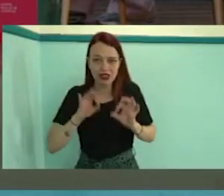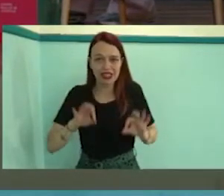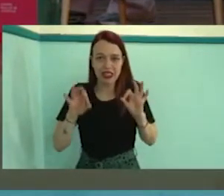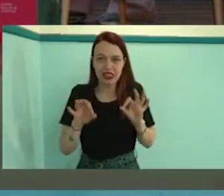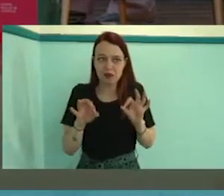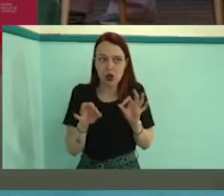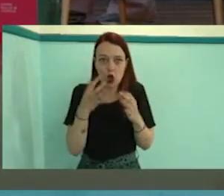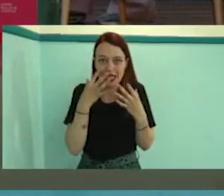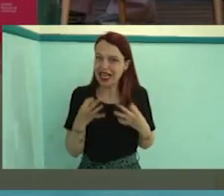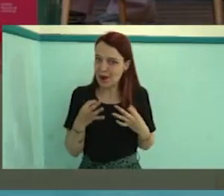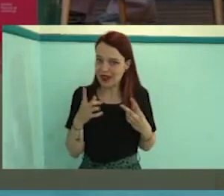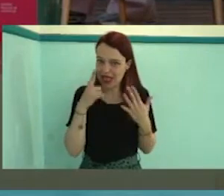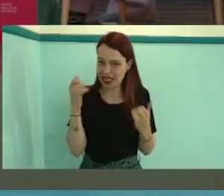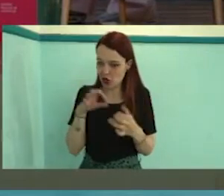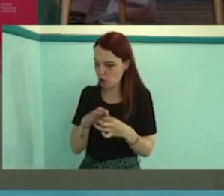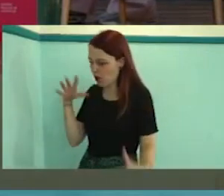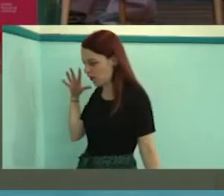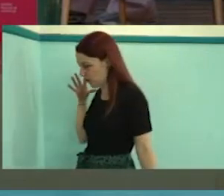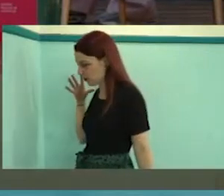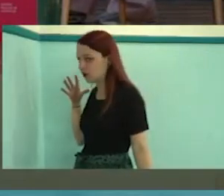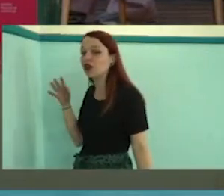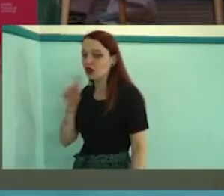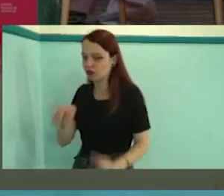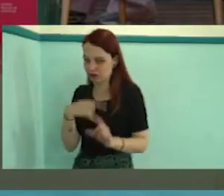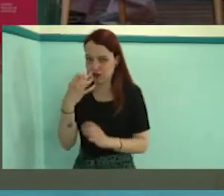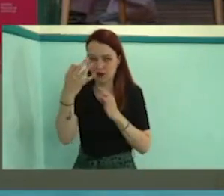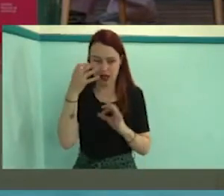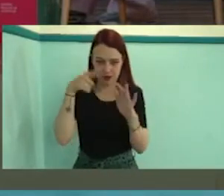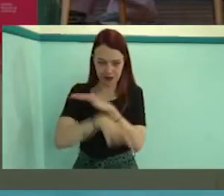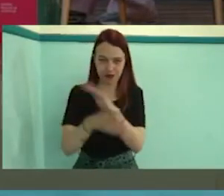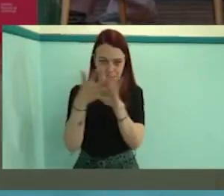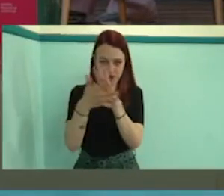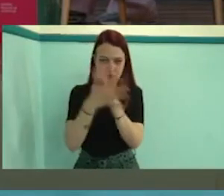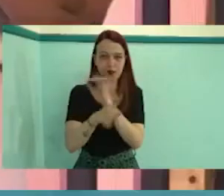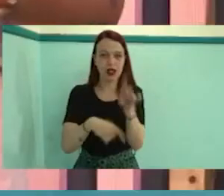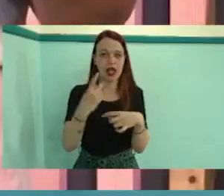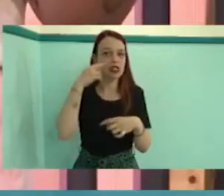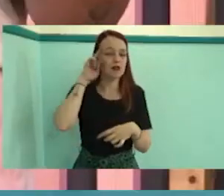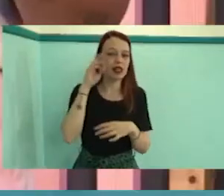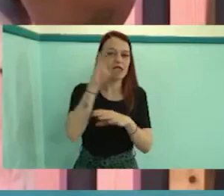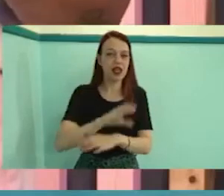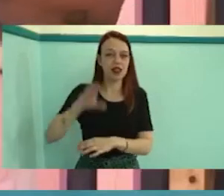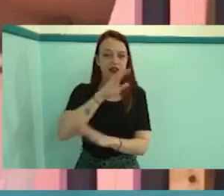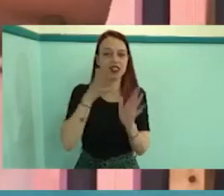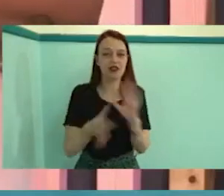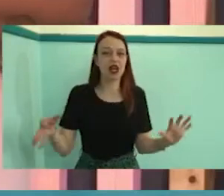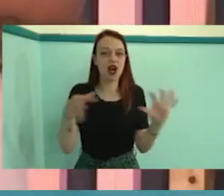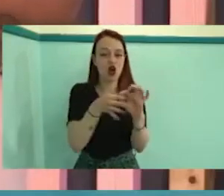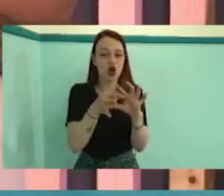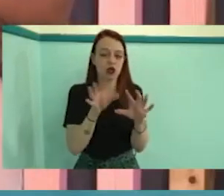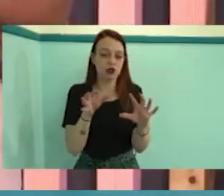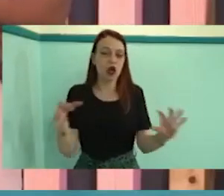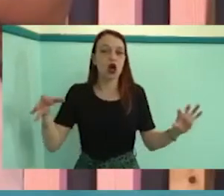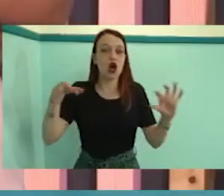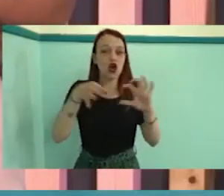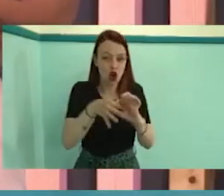completamente de lo que es realmente la salud que luego iremos a ver y otra cosa de las que dice la ciencia es que correlación no es causalidad entonces la próxima vez que